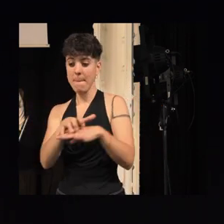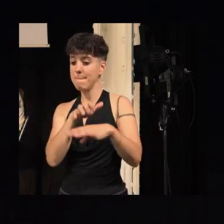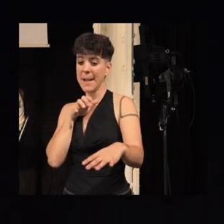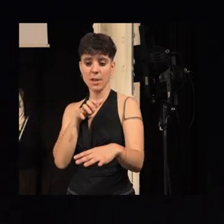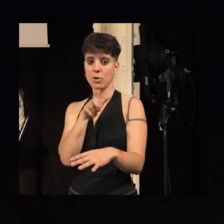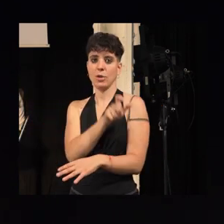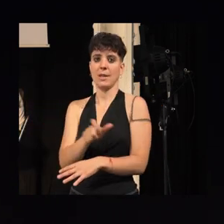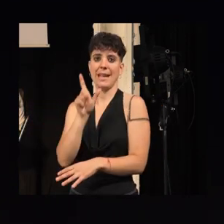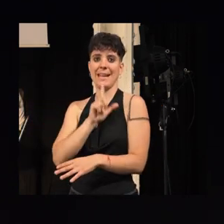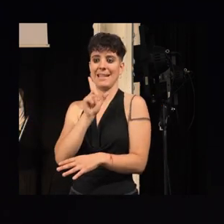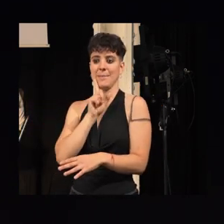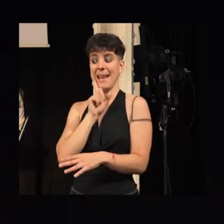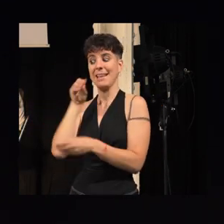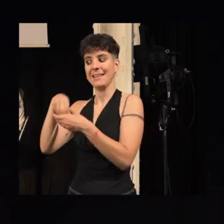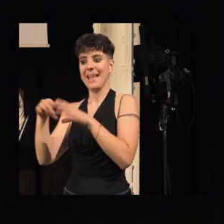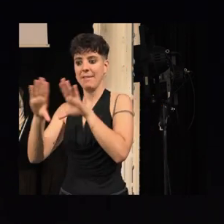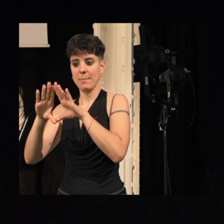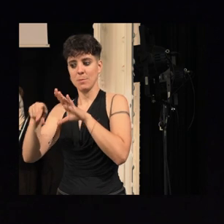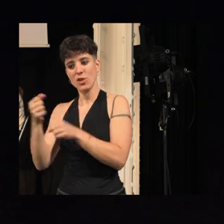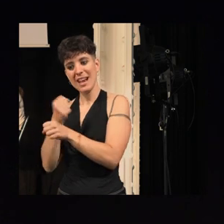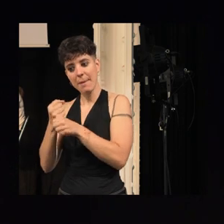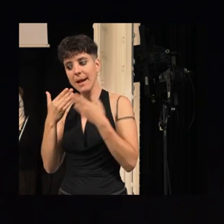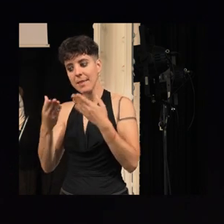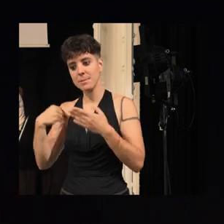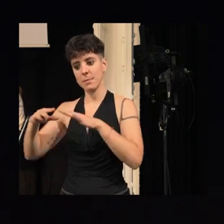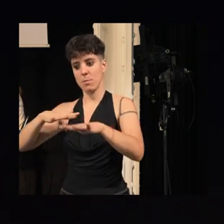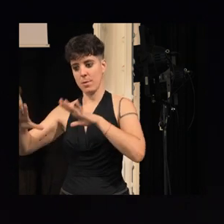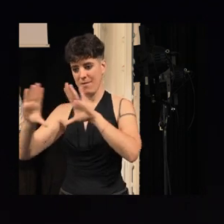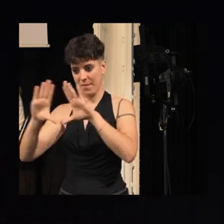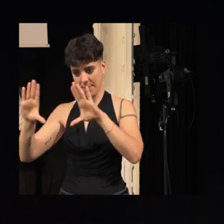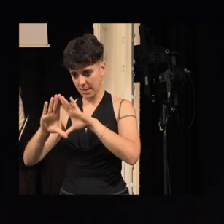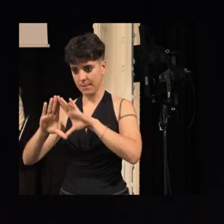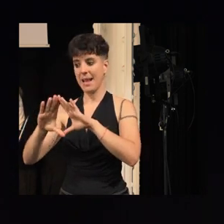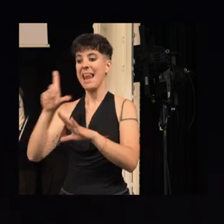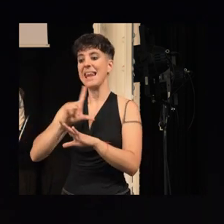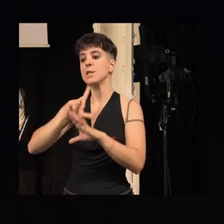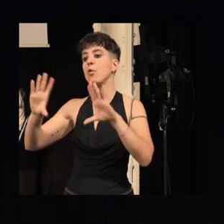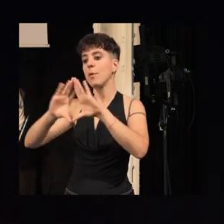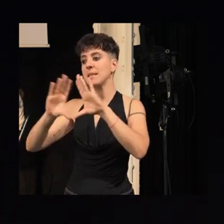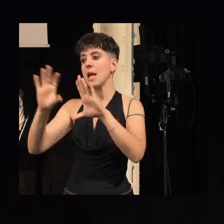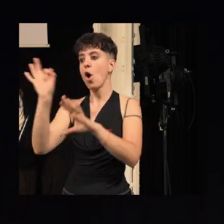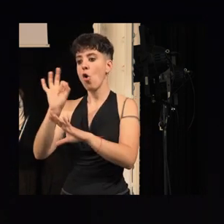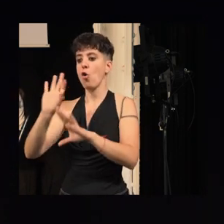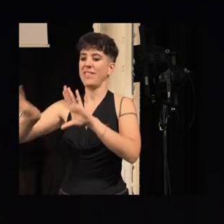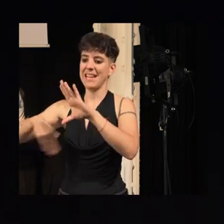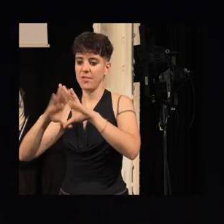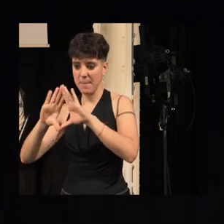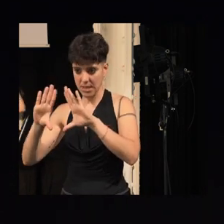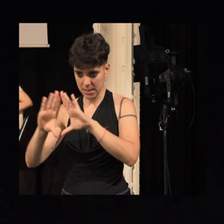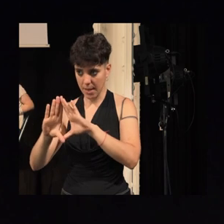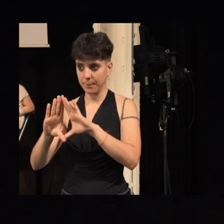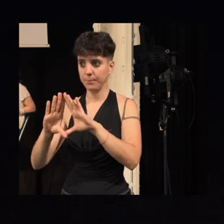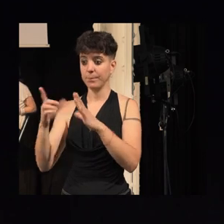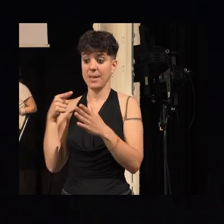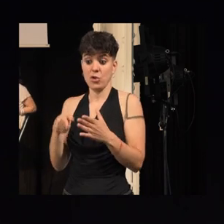en el feminismo y trabaja desde ahí, ya sea desde una vertiente más netamente feminista, lesbofeminista o transfeminista. Tampoco